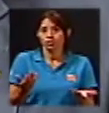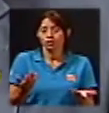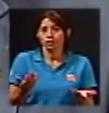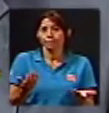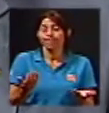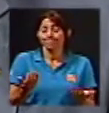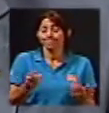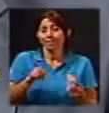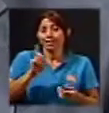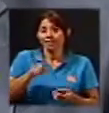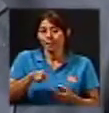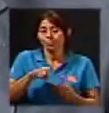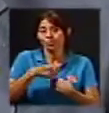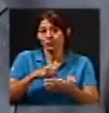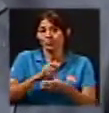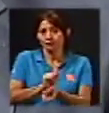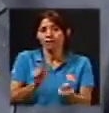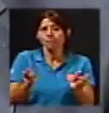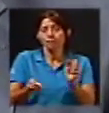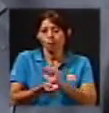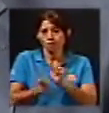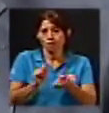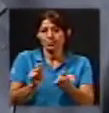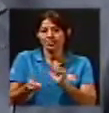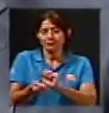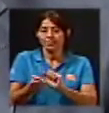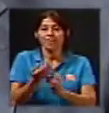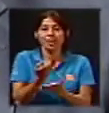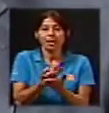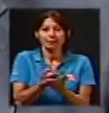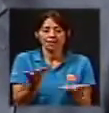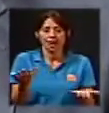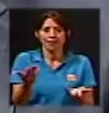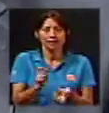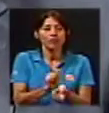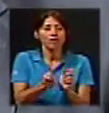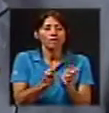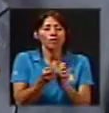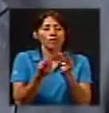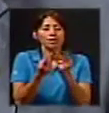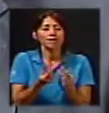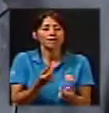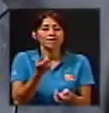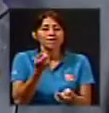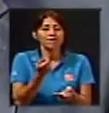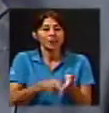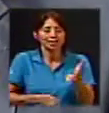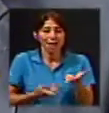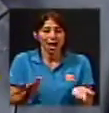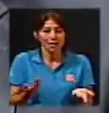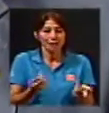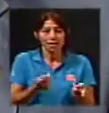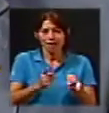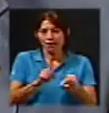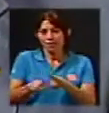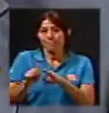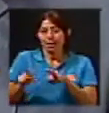vamos a tener que hacer reformas financieras, reformas fiscales, reformas